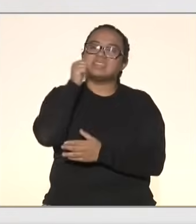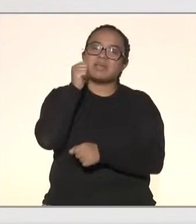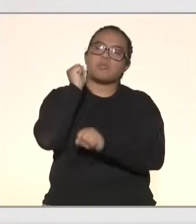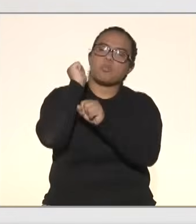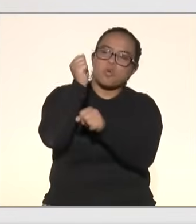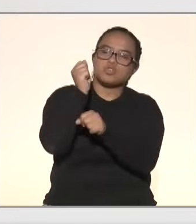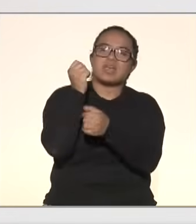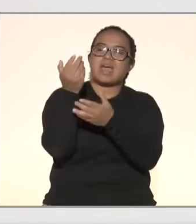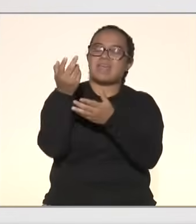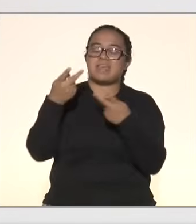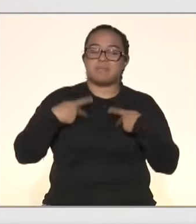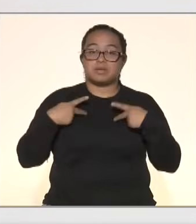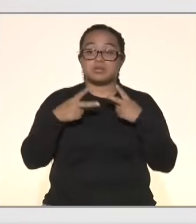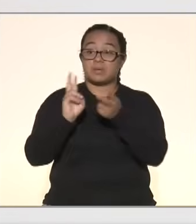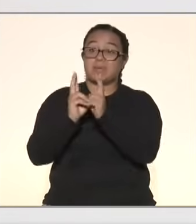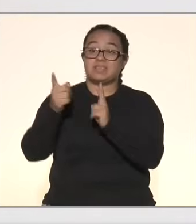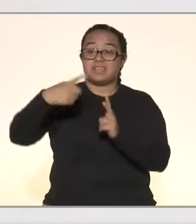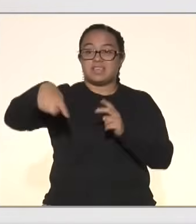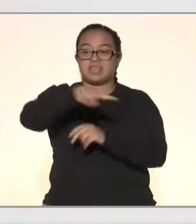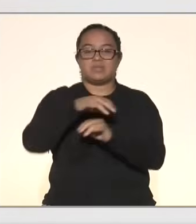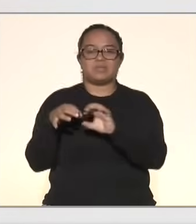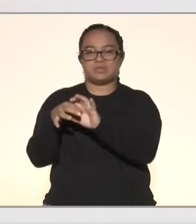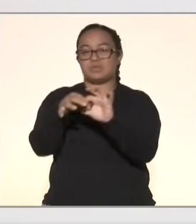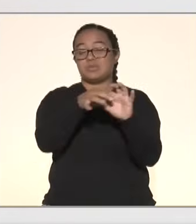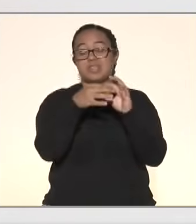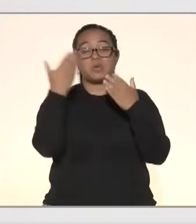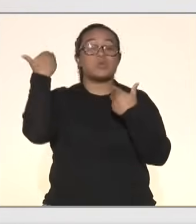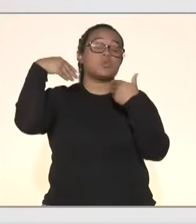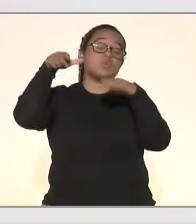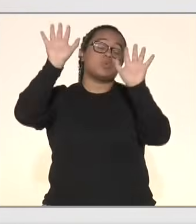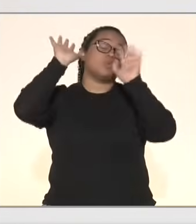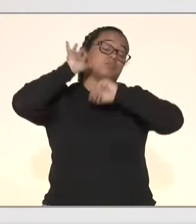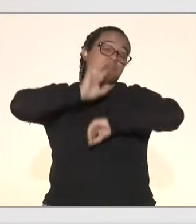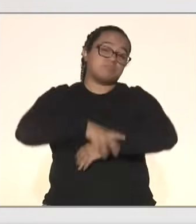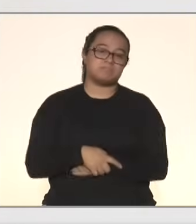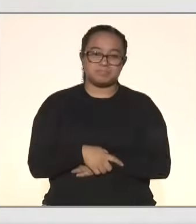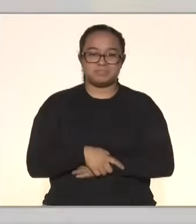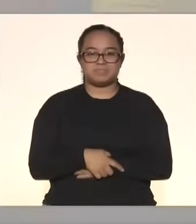y cuando los vecinos éramos unidos. ¡Ah, qué tiempos!